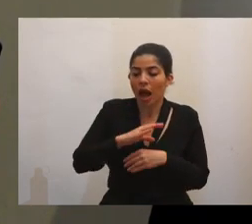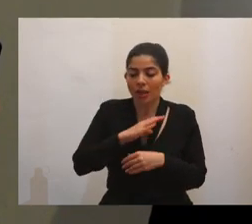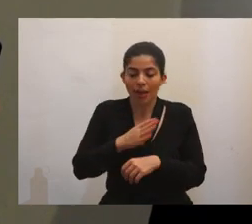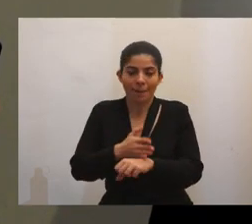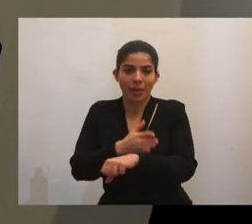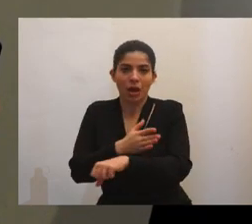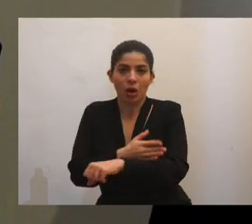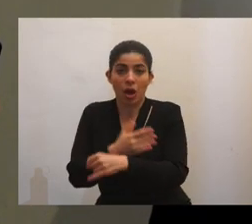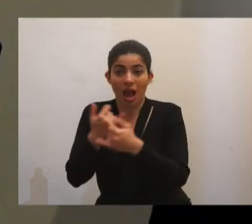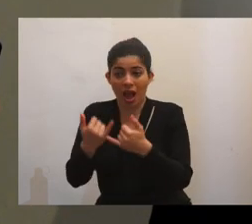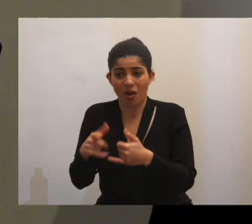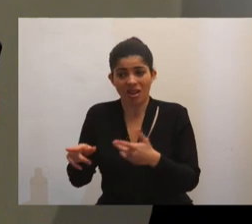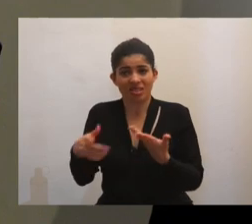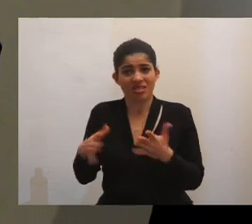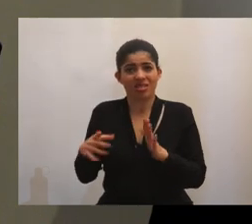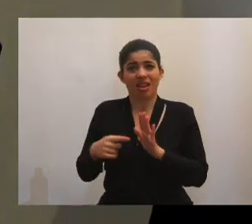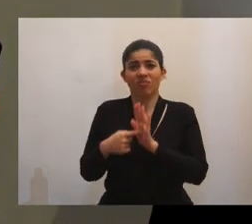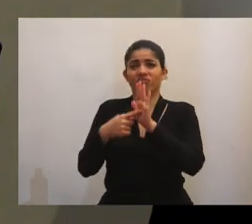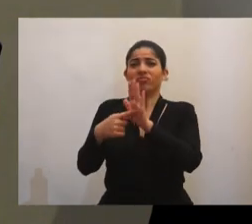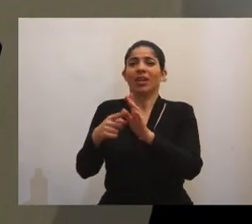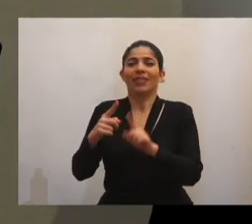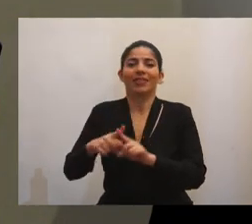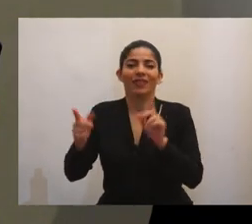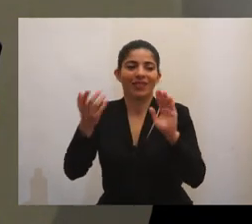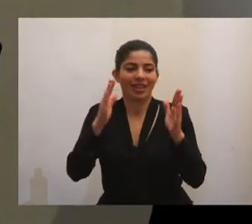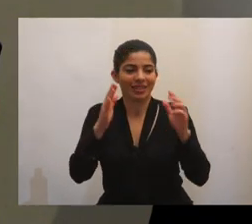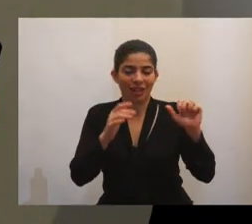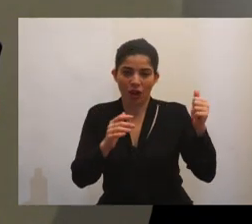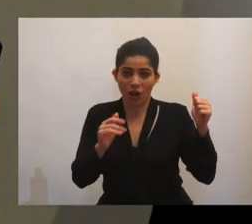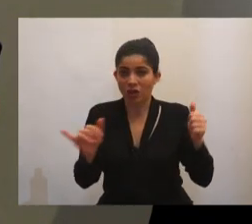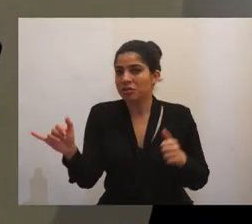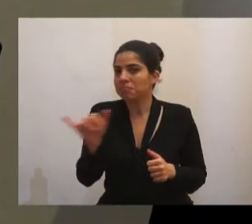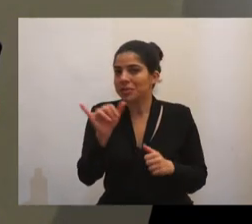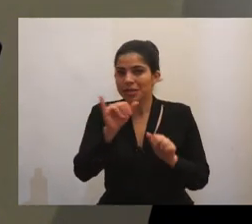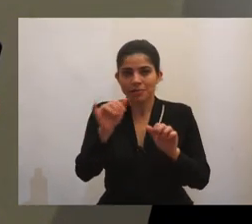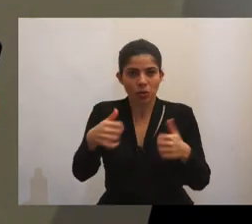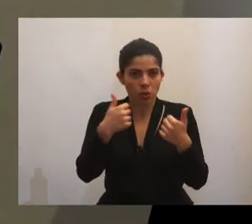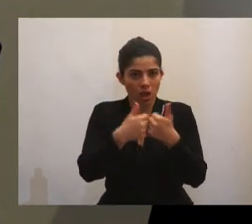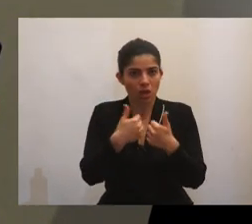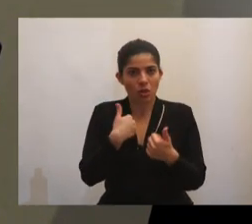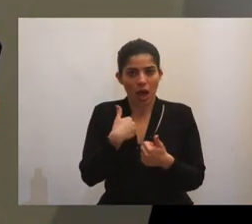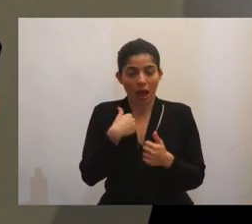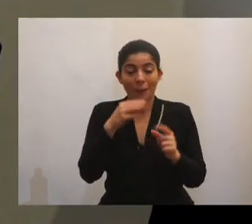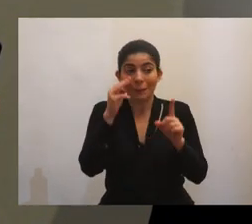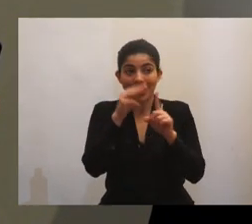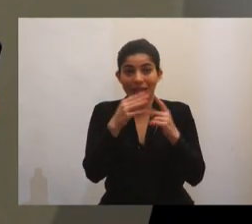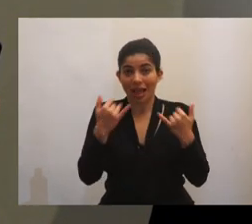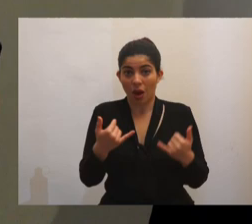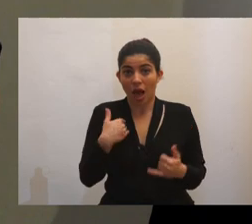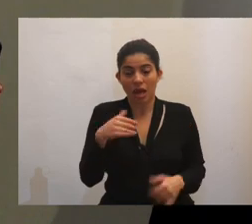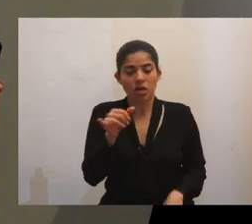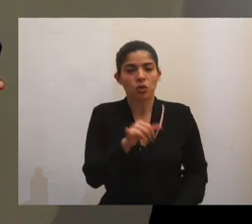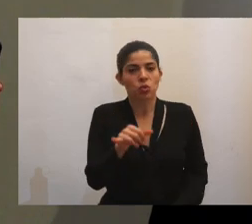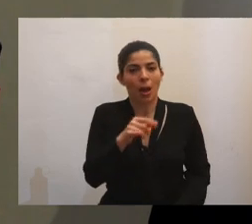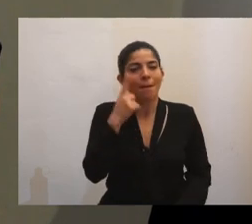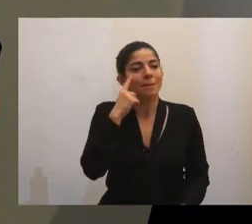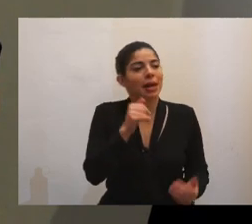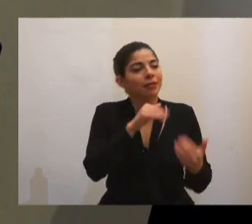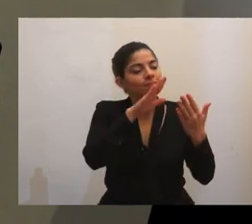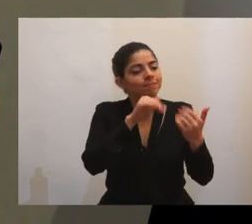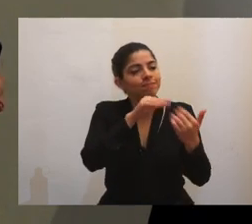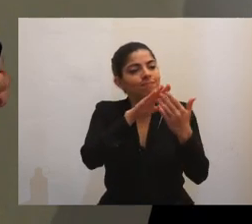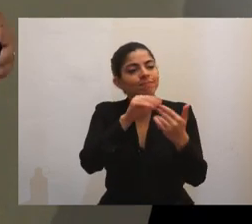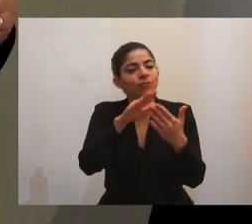tiene un posicionamiento diferenciado. Así es el reto que tenemos y meta que tenemos hoy para enfrentar la